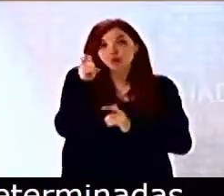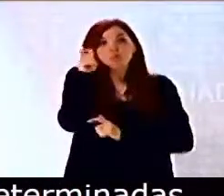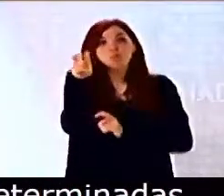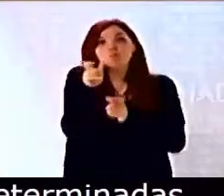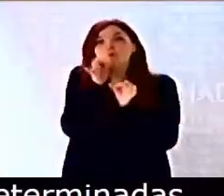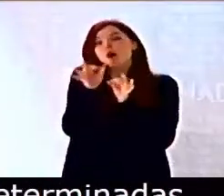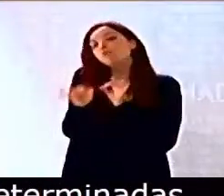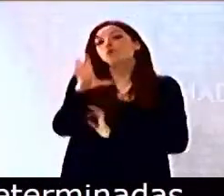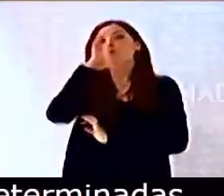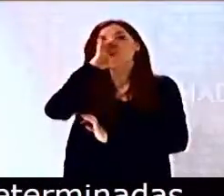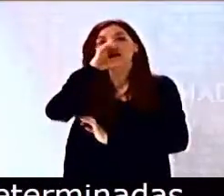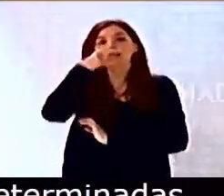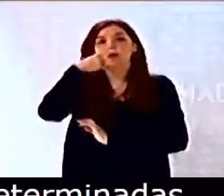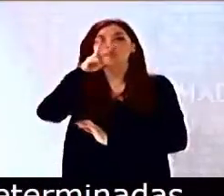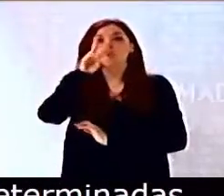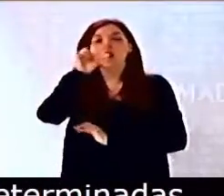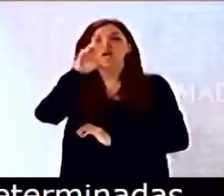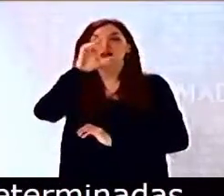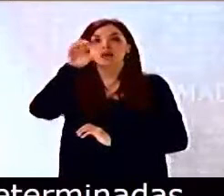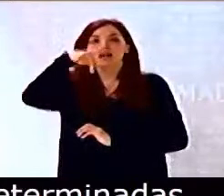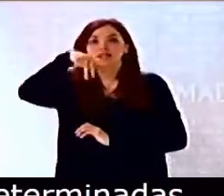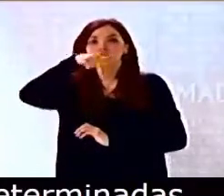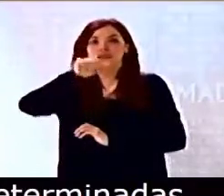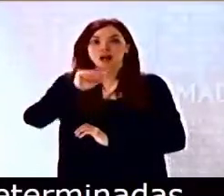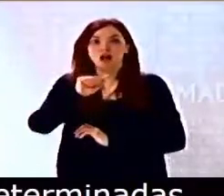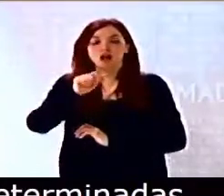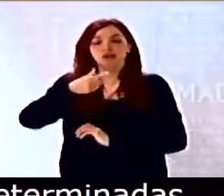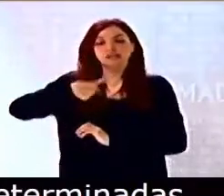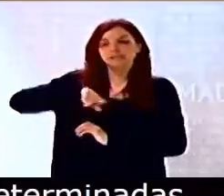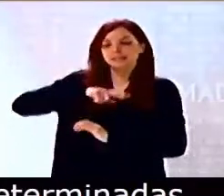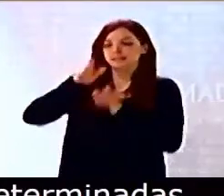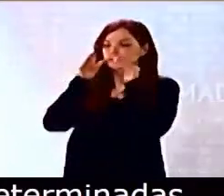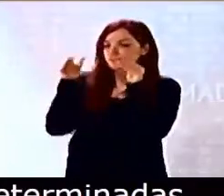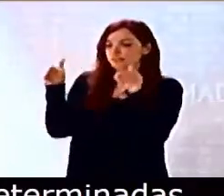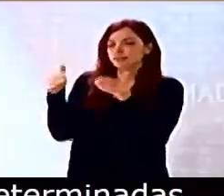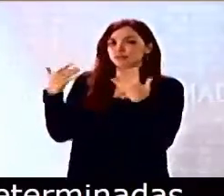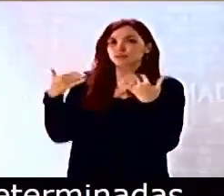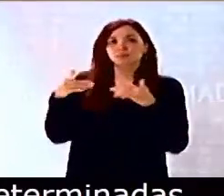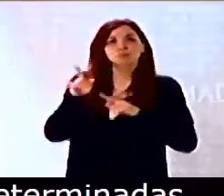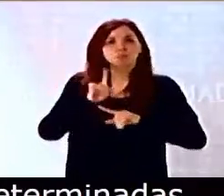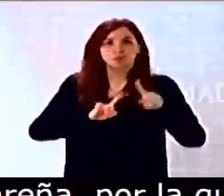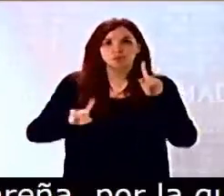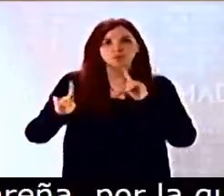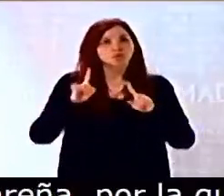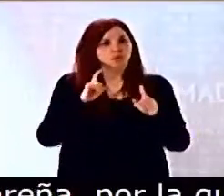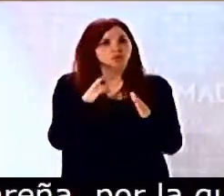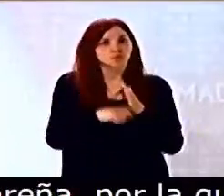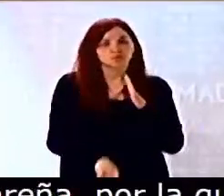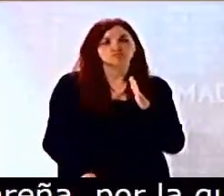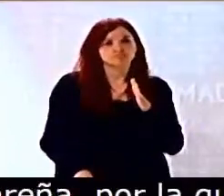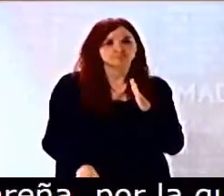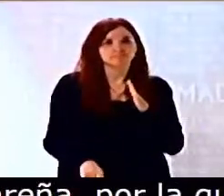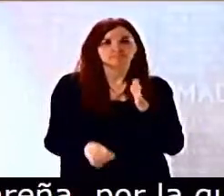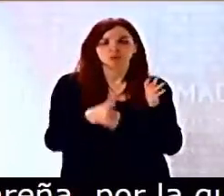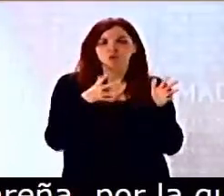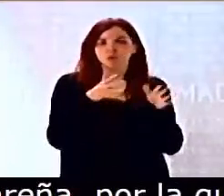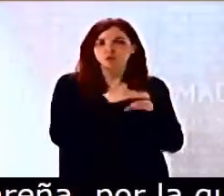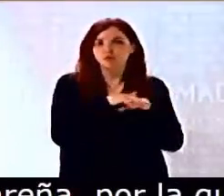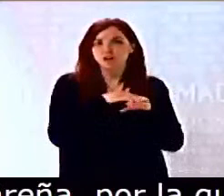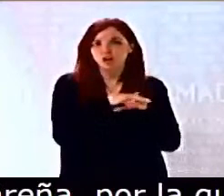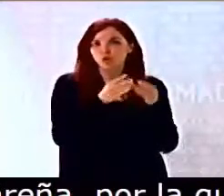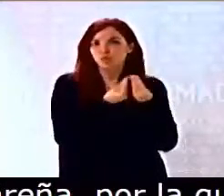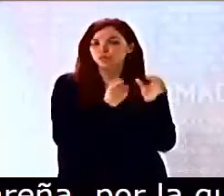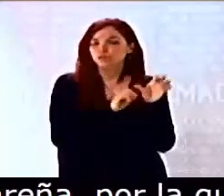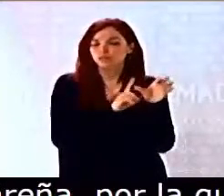como Guareña, por la que sentimos una profunda preocupación desde el Gobierno de la Junta de